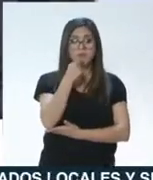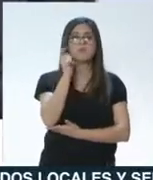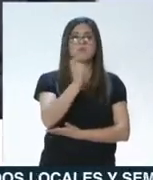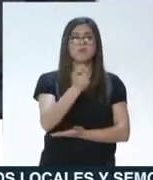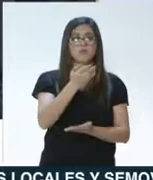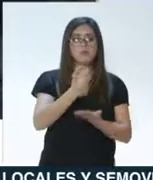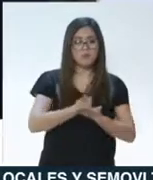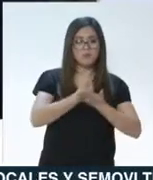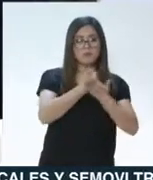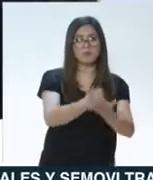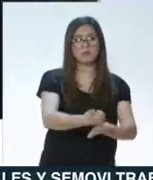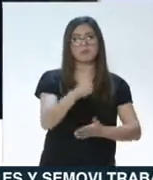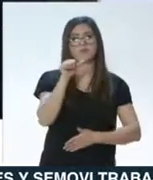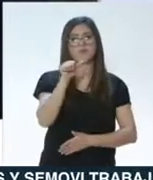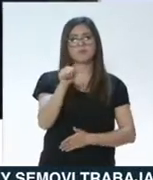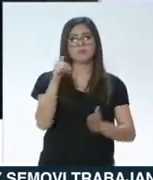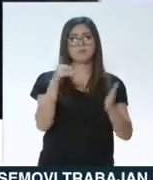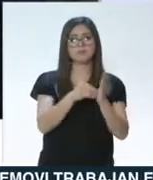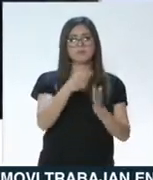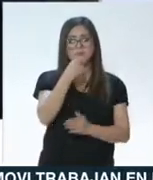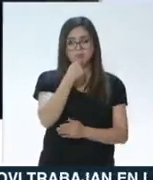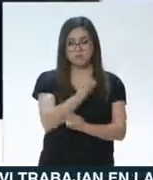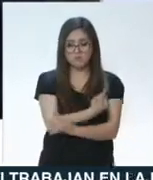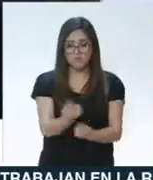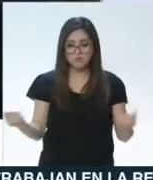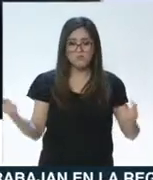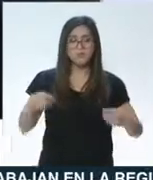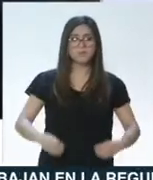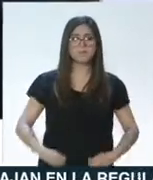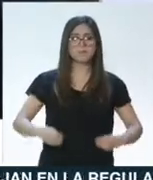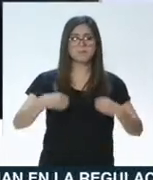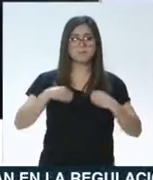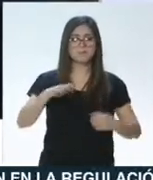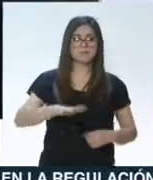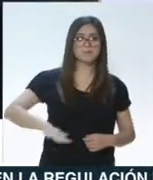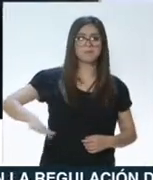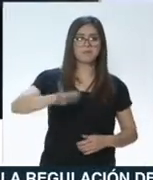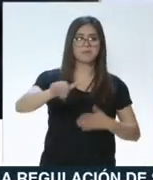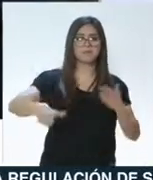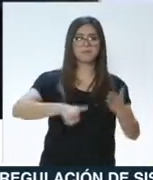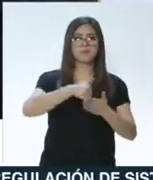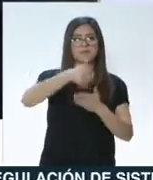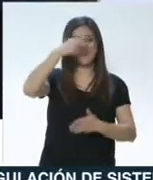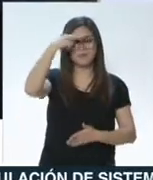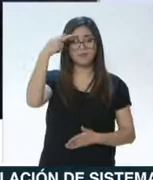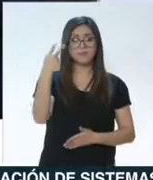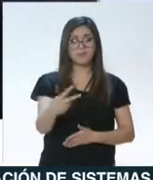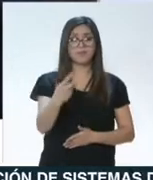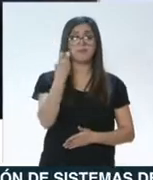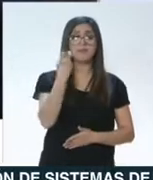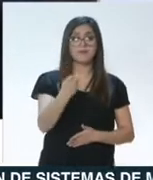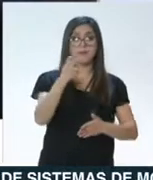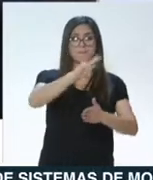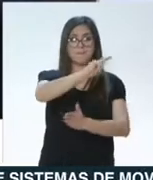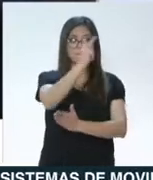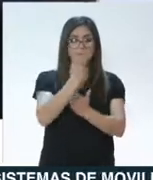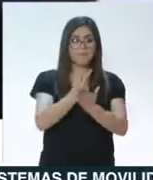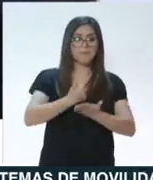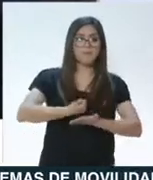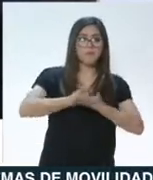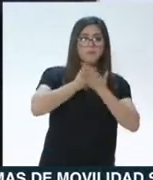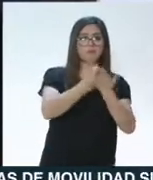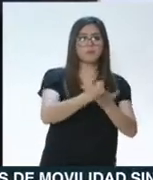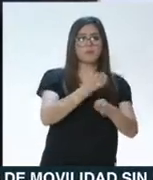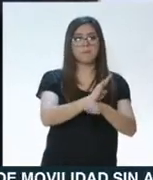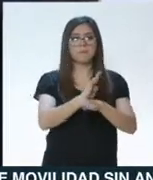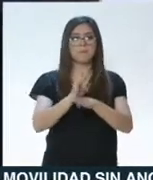más de 16,000 niños que habitan en esta ciudad capital. Y por lo tanto, es un programa que ayuda y beneficia a